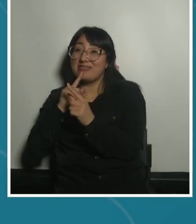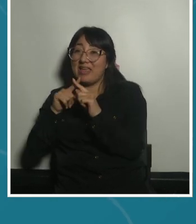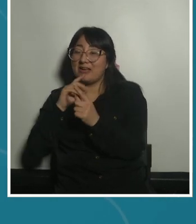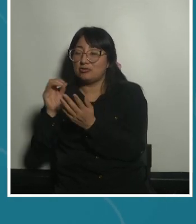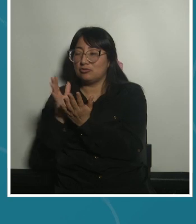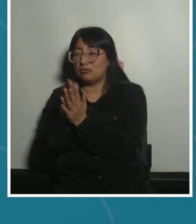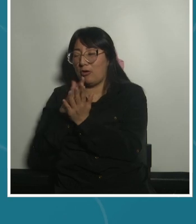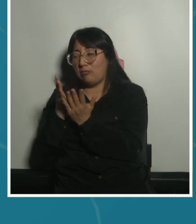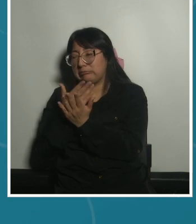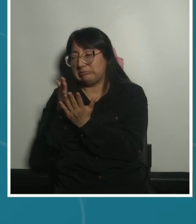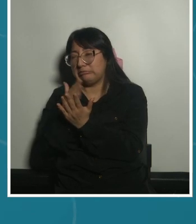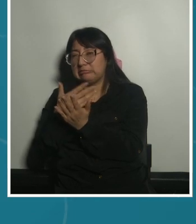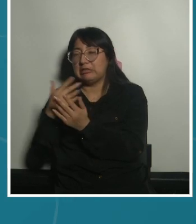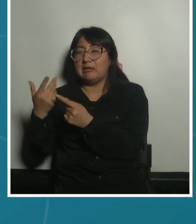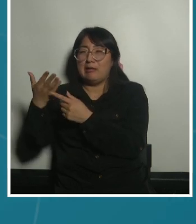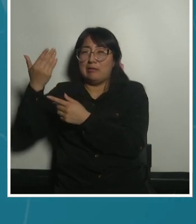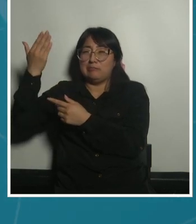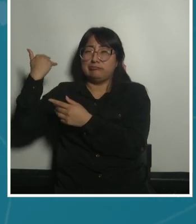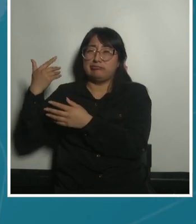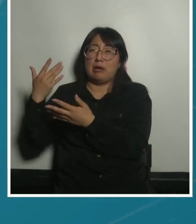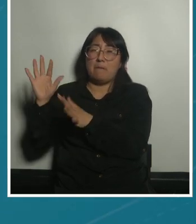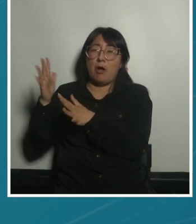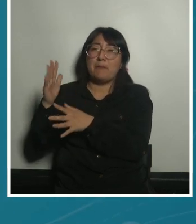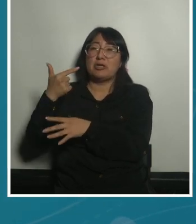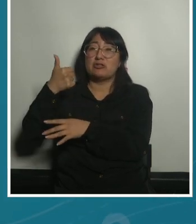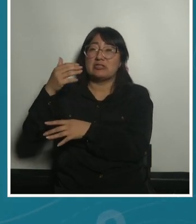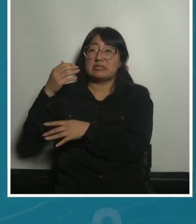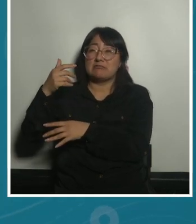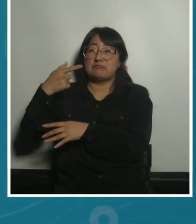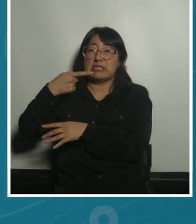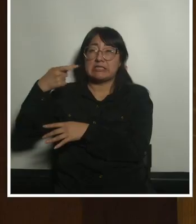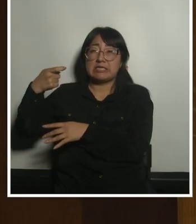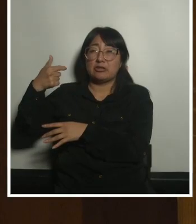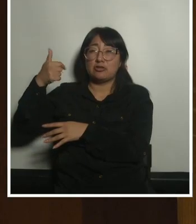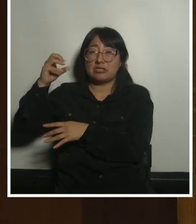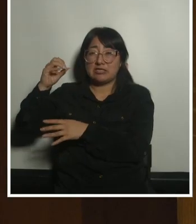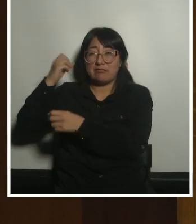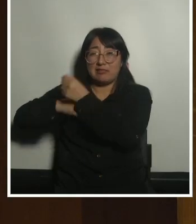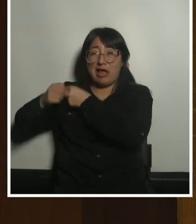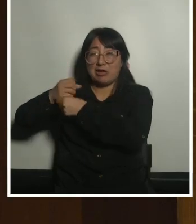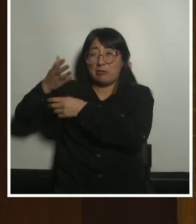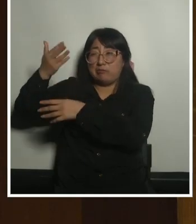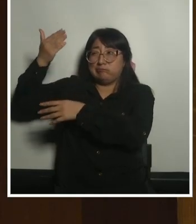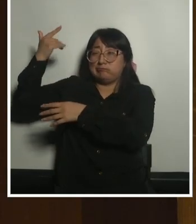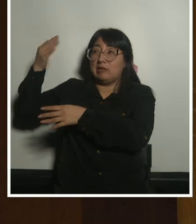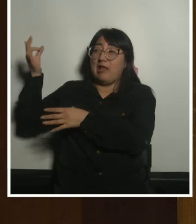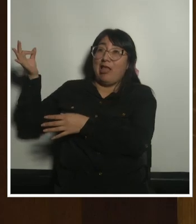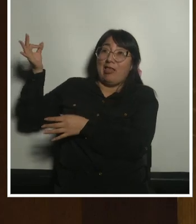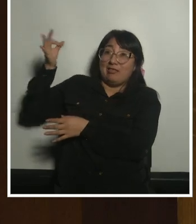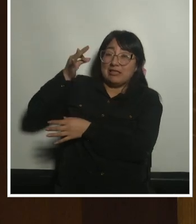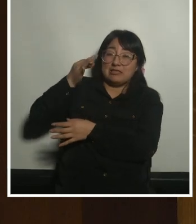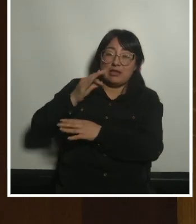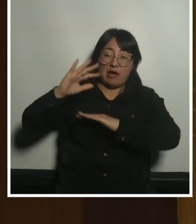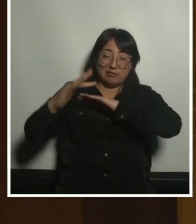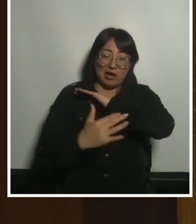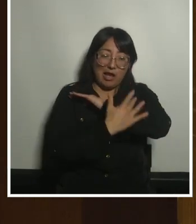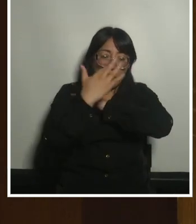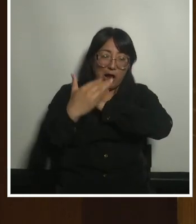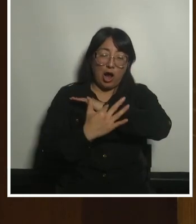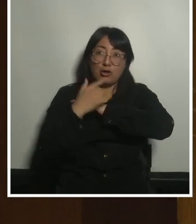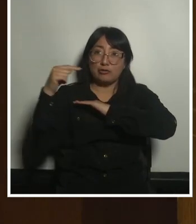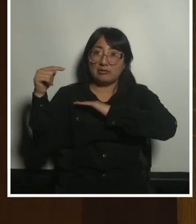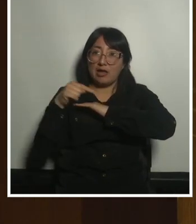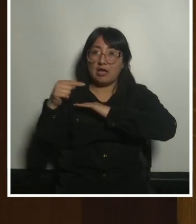años, estamos hablando de casi 60 años ya, de literatura científica robusta que nos dice que la costa es sensible, la costa es